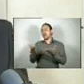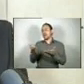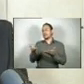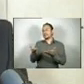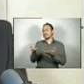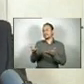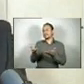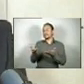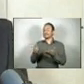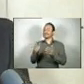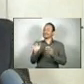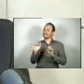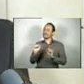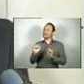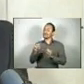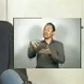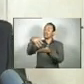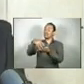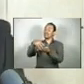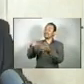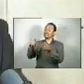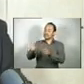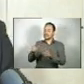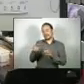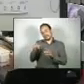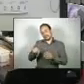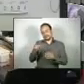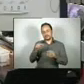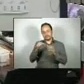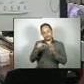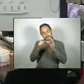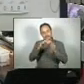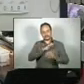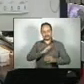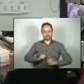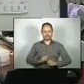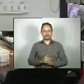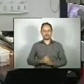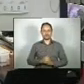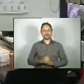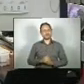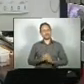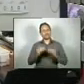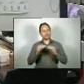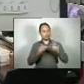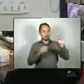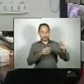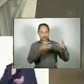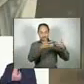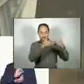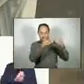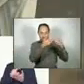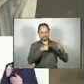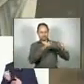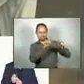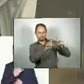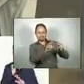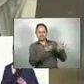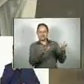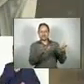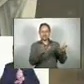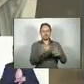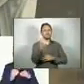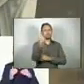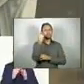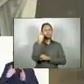todo cuando hay un daño a su pueblo y en este caso al pueblo salvador. Y al consultar con un investigador académico cuál podría ser